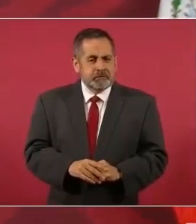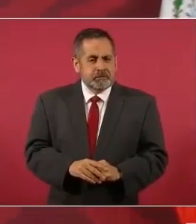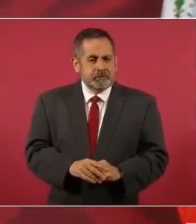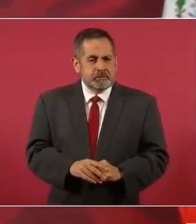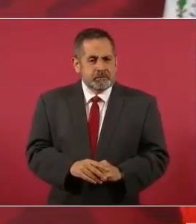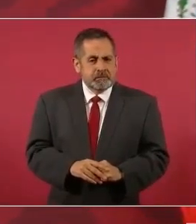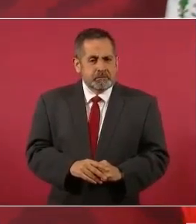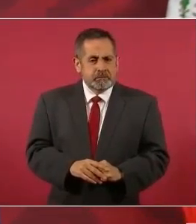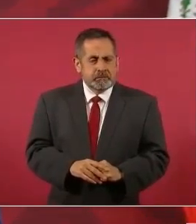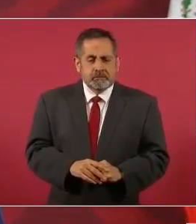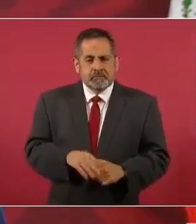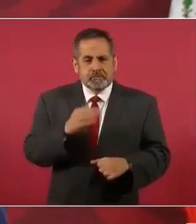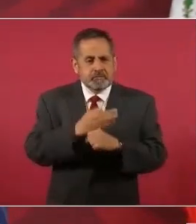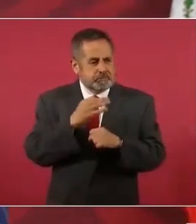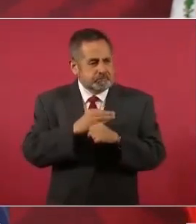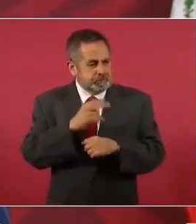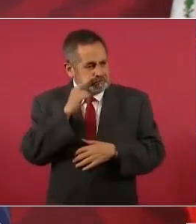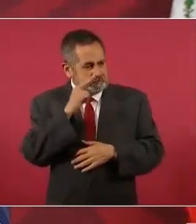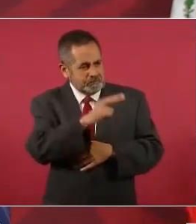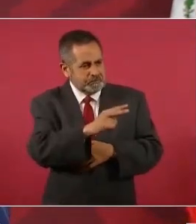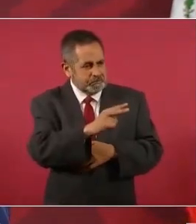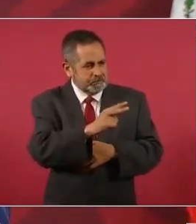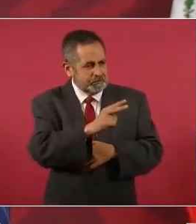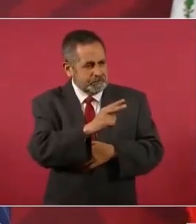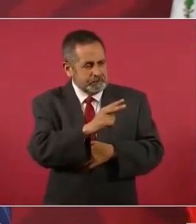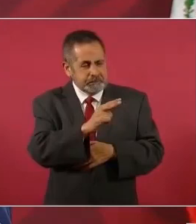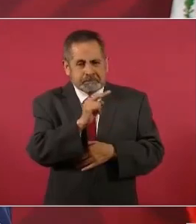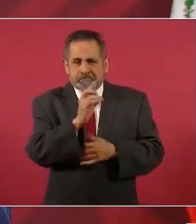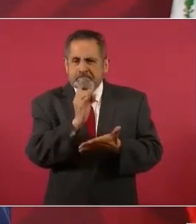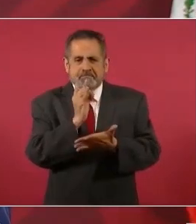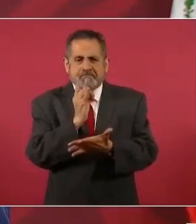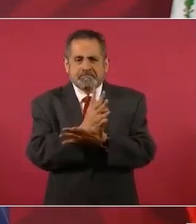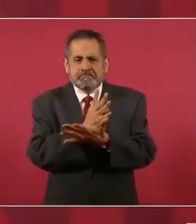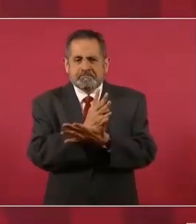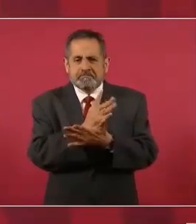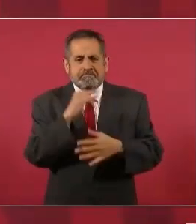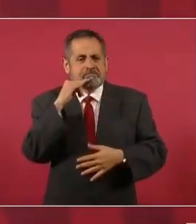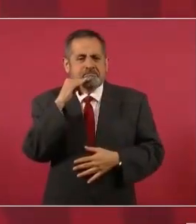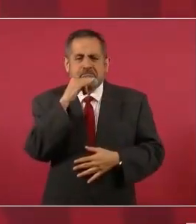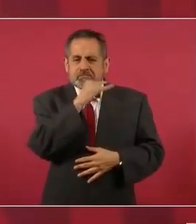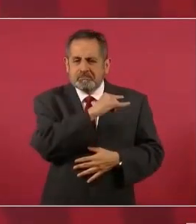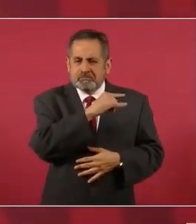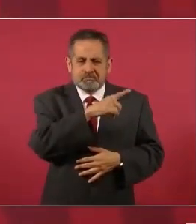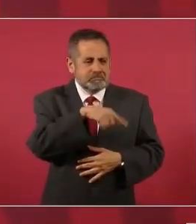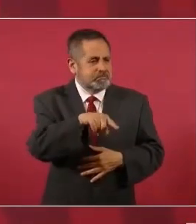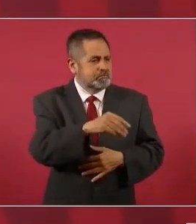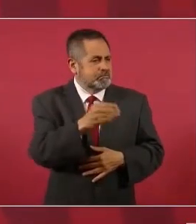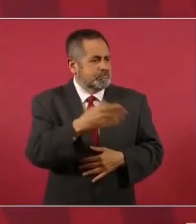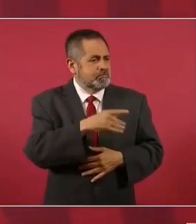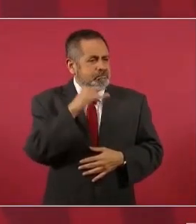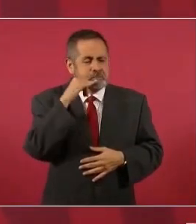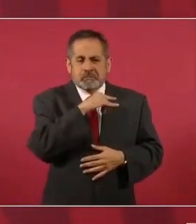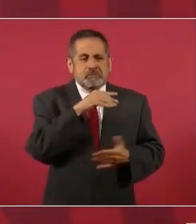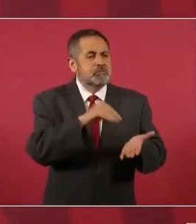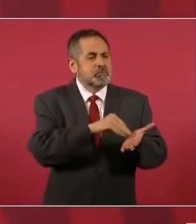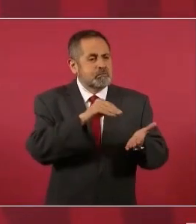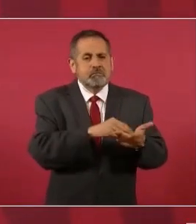la hipocresía que prevalecía y que sigue existiendo.